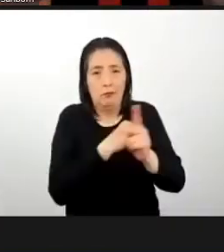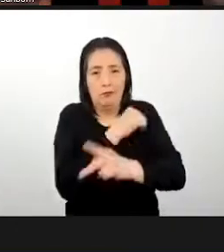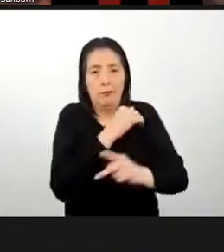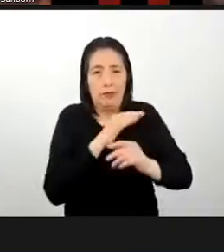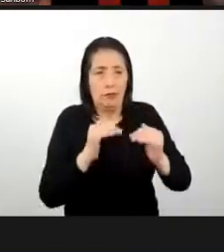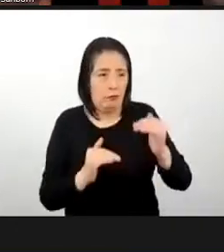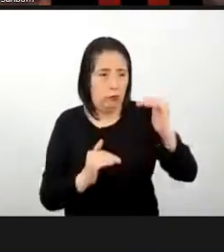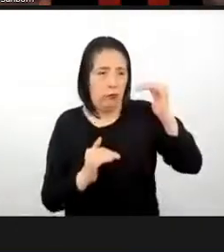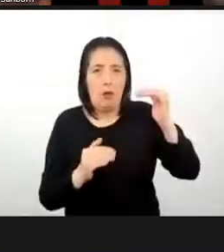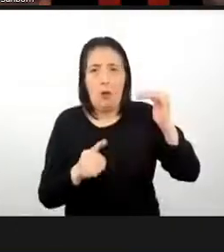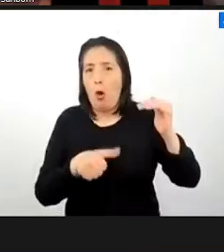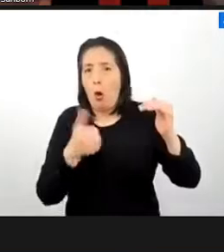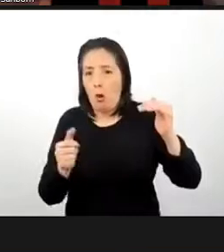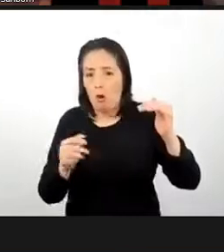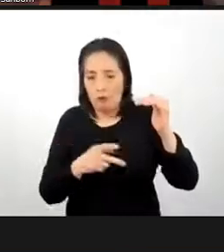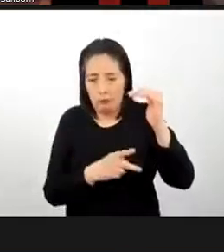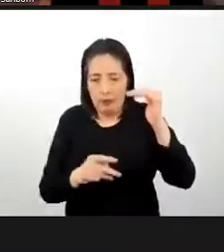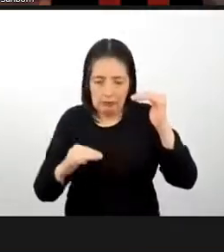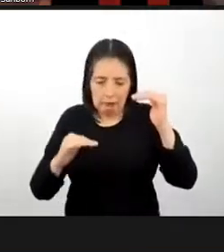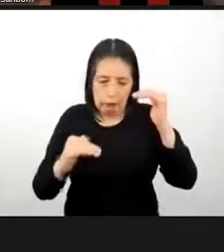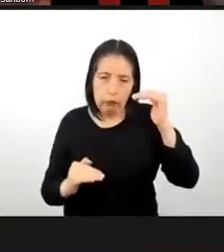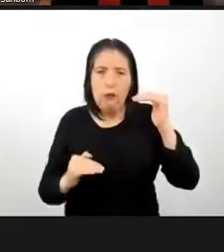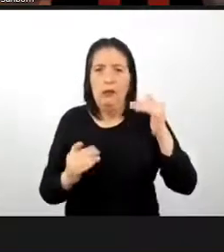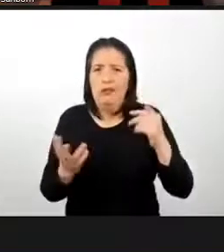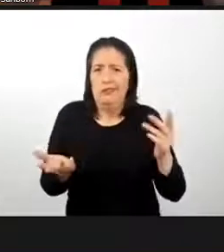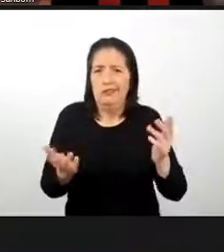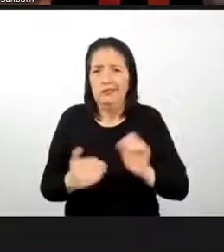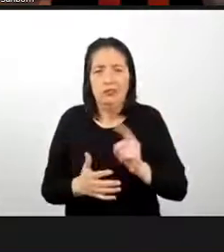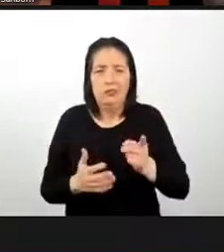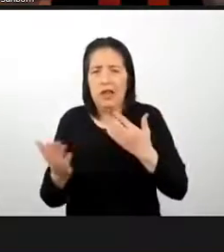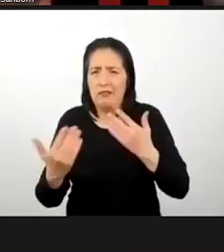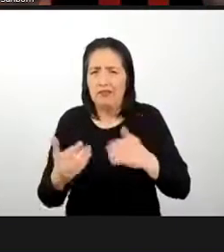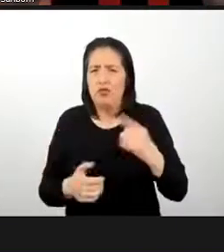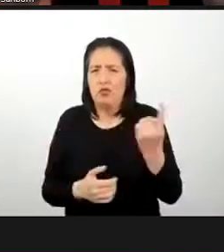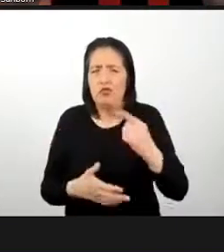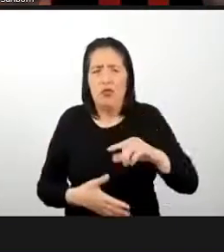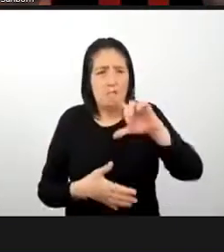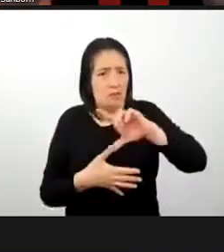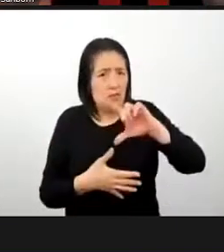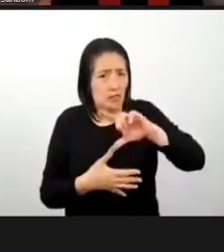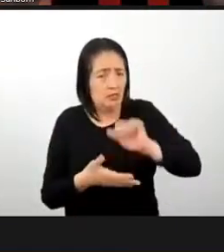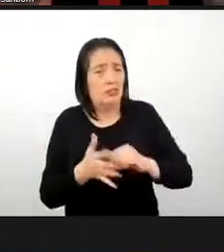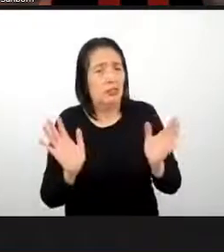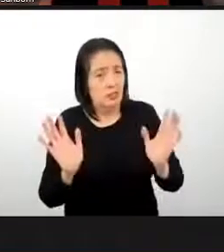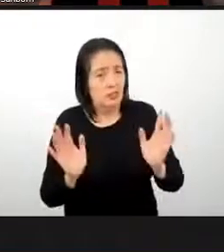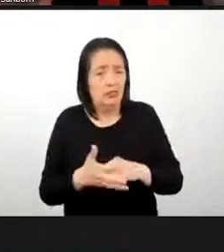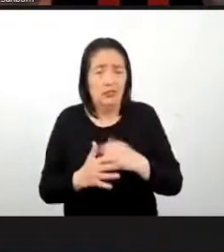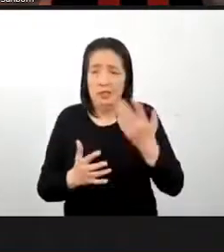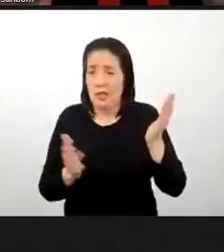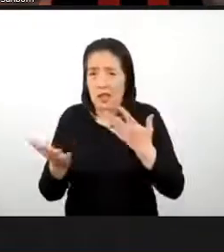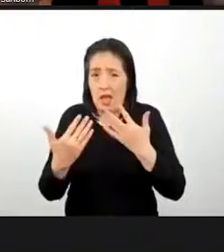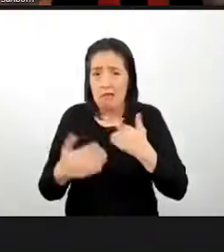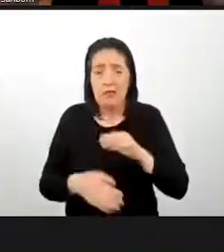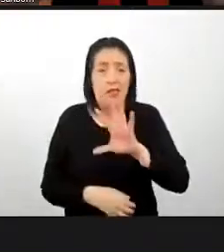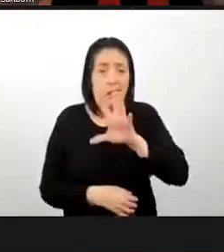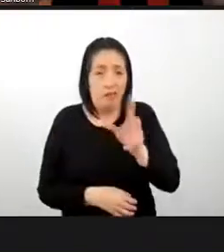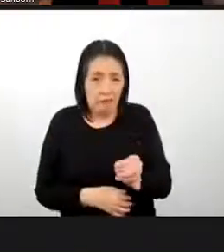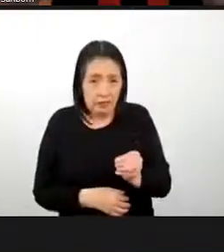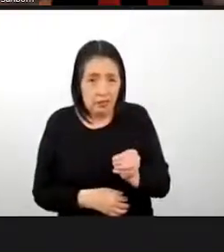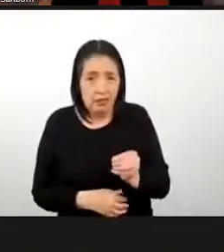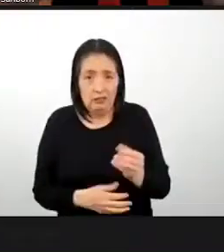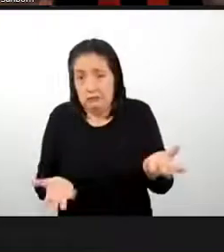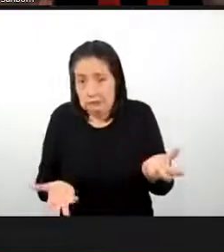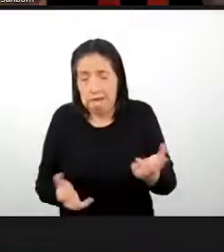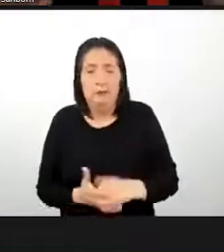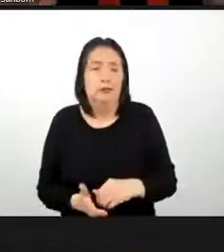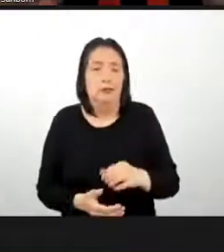estamos hablando solo de América Latina, sino obviamente estamos hablando de alguien de lo que nadie habla, que es de África. Ahí está claro.